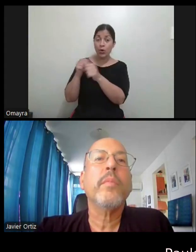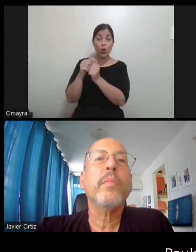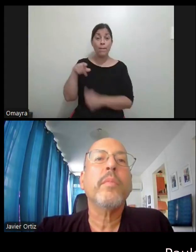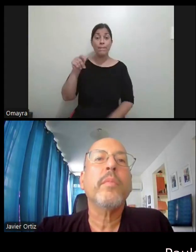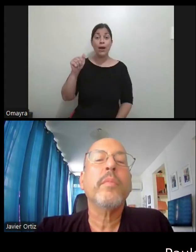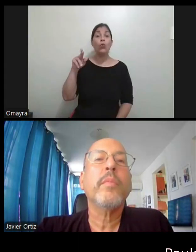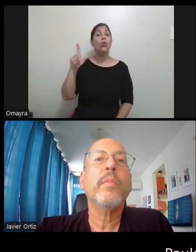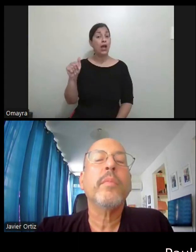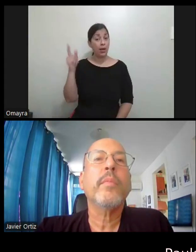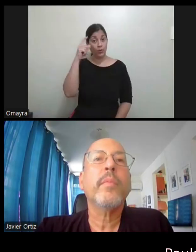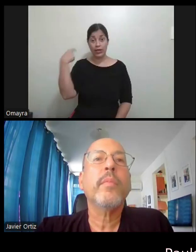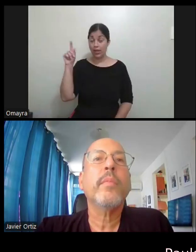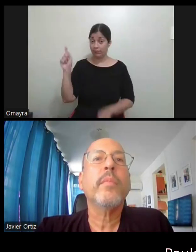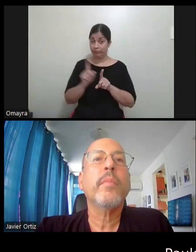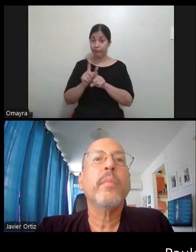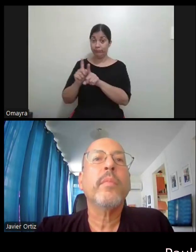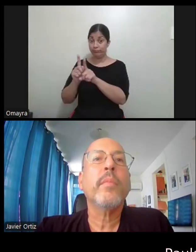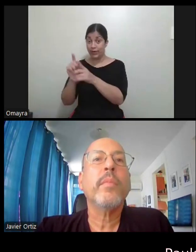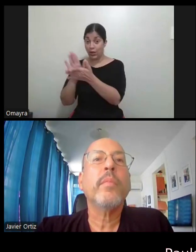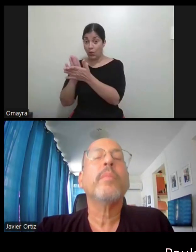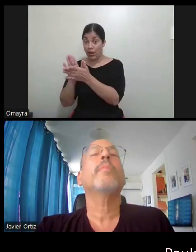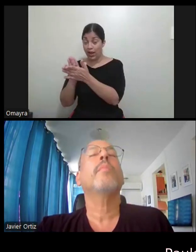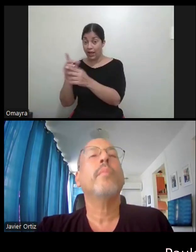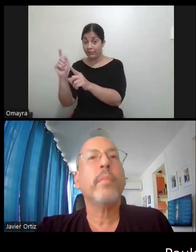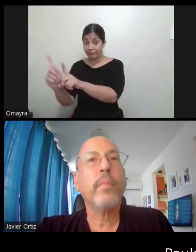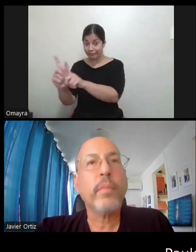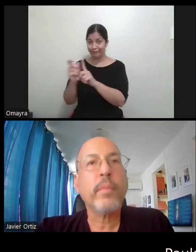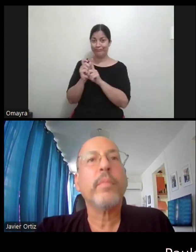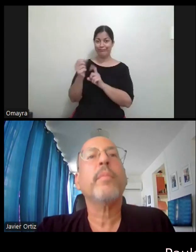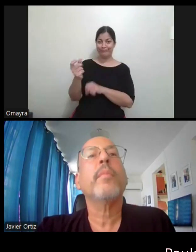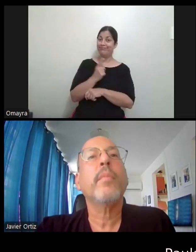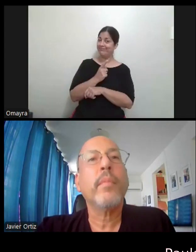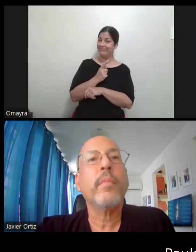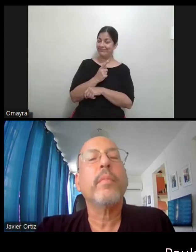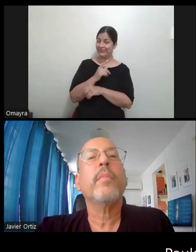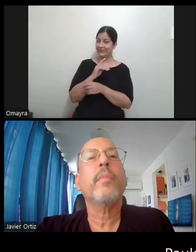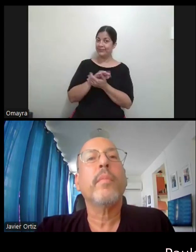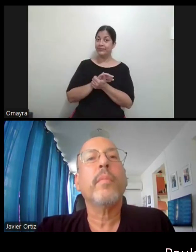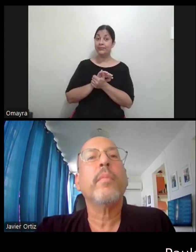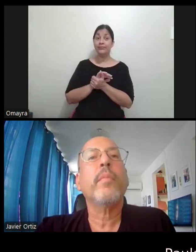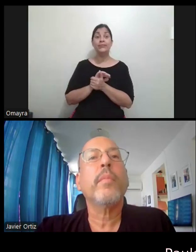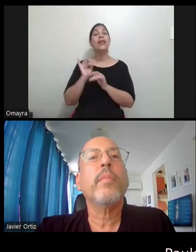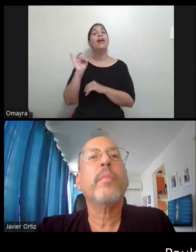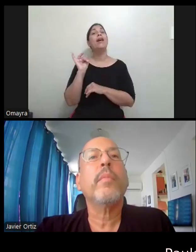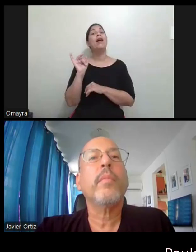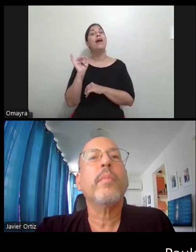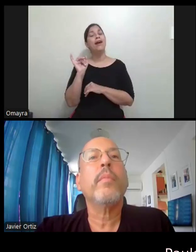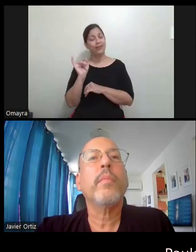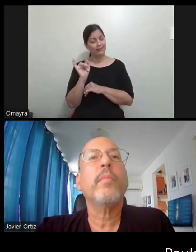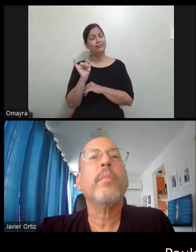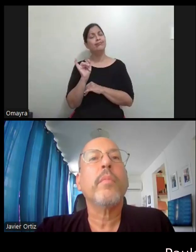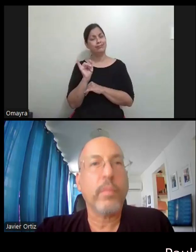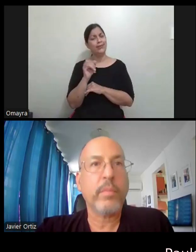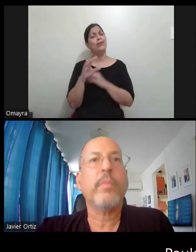Paula me llevaba a la escuela y me buscaba a la escuela. Claro. Y a veces me esperaba. Tenía que ver la comunicación, punto.